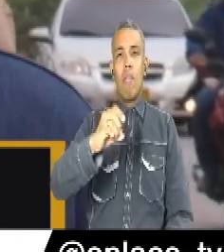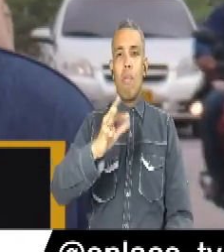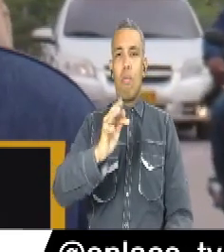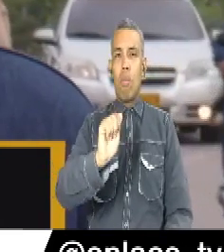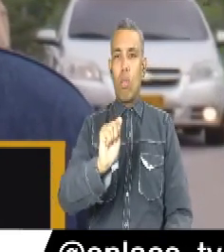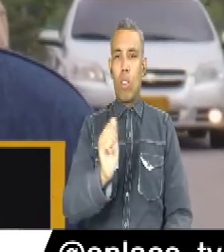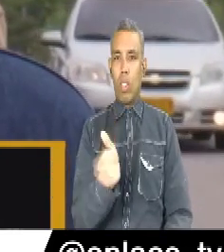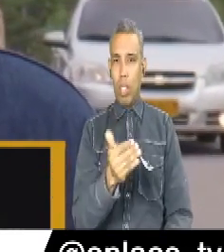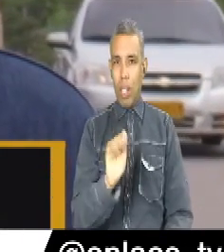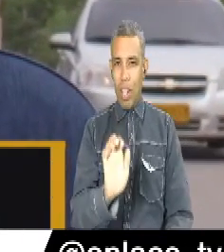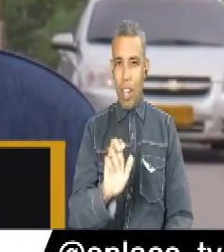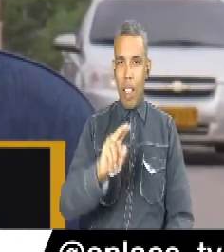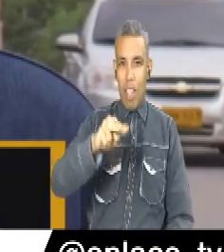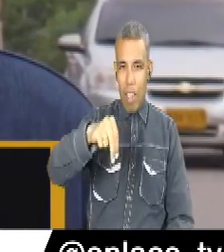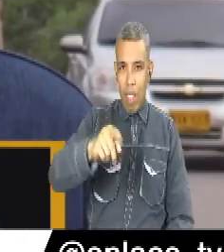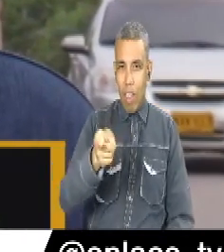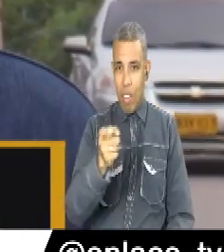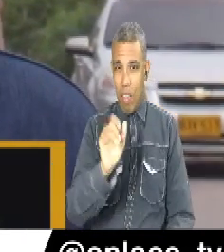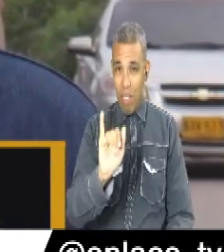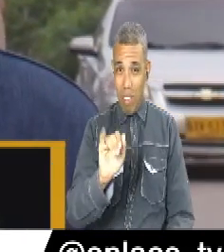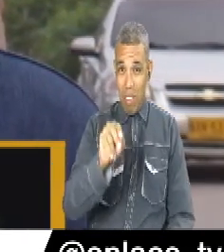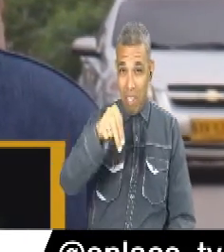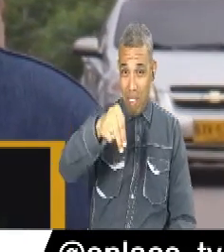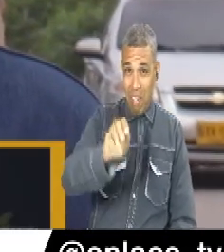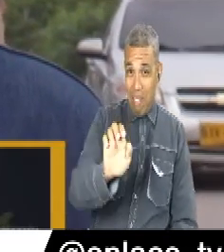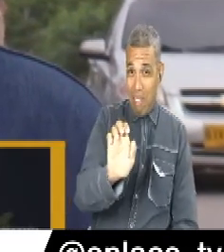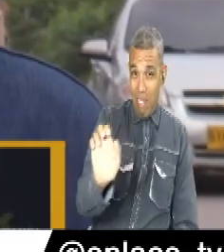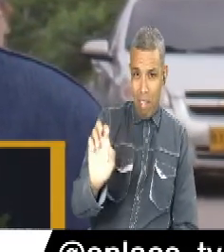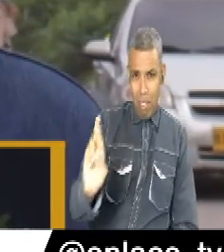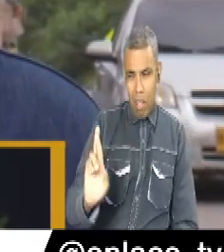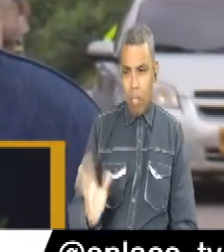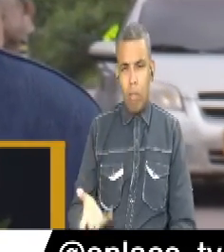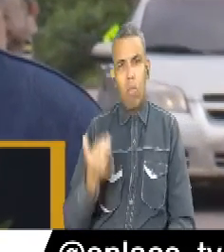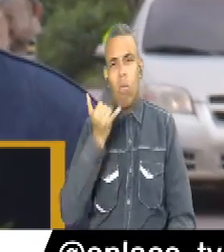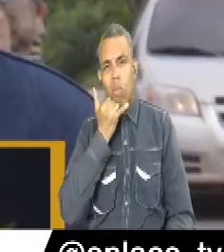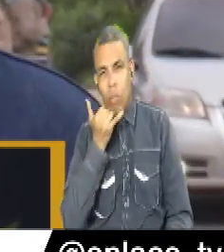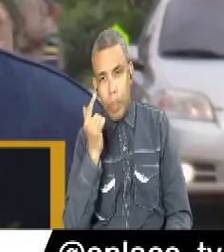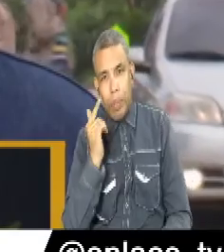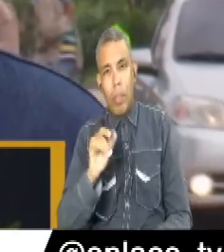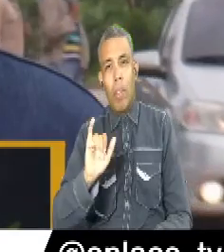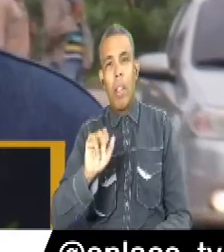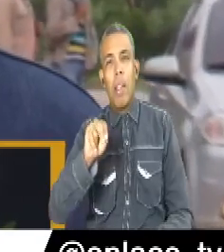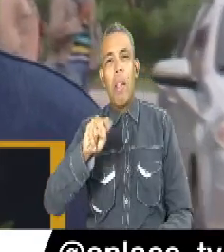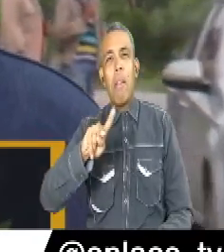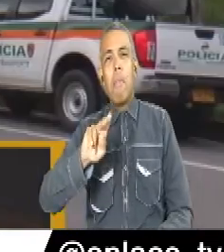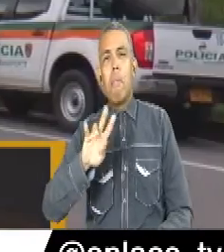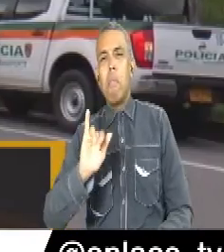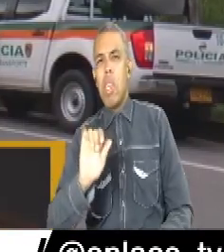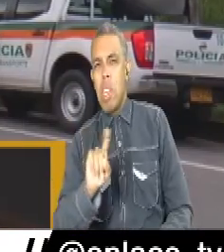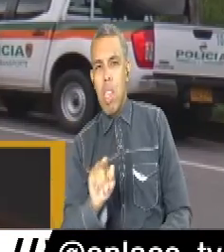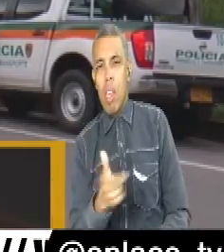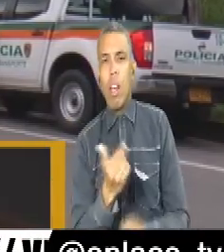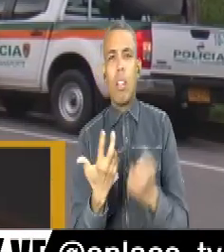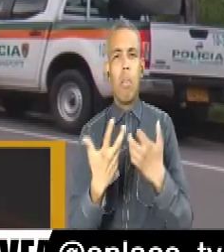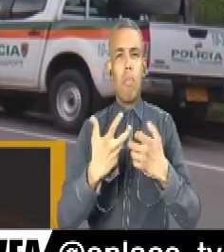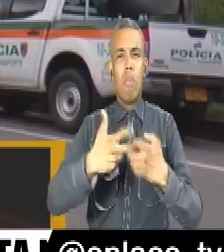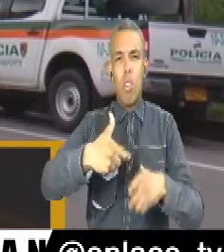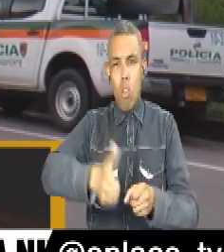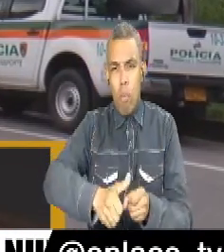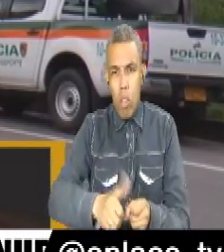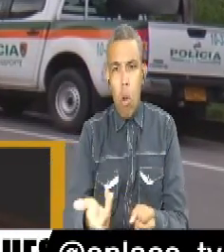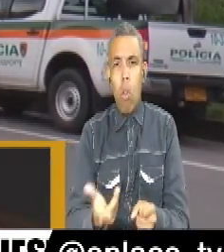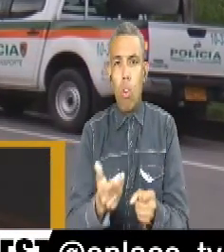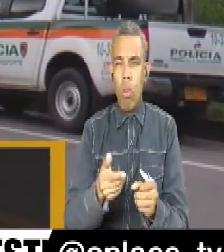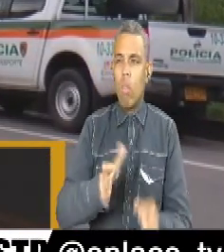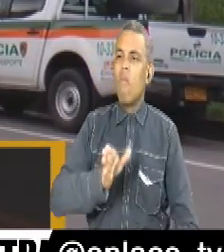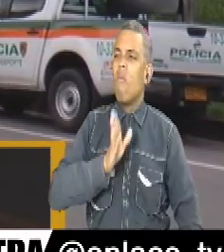Ecopetrol, a la alcaldía, a la gobernación, a Invías, que quién es el que responde por este conflicto que hoy nos